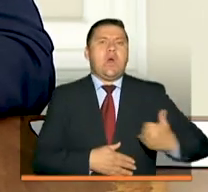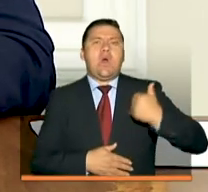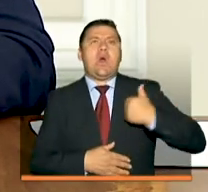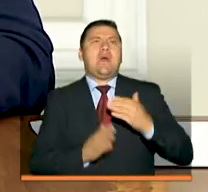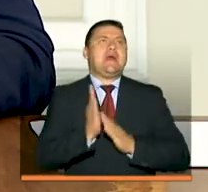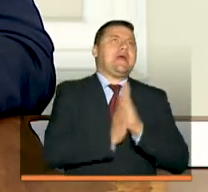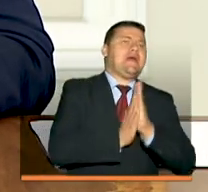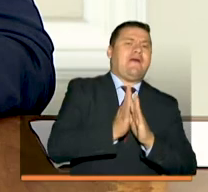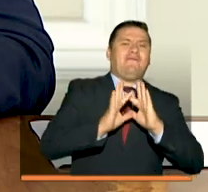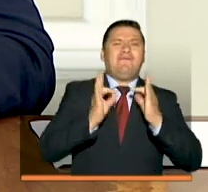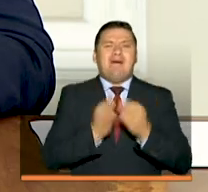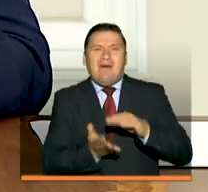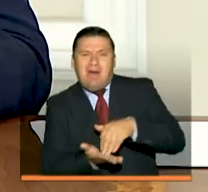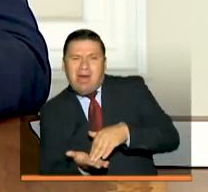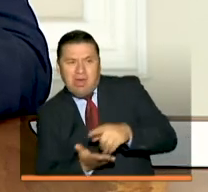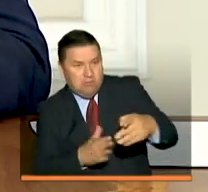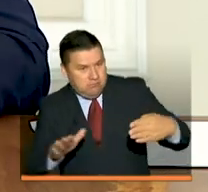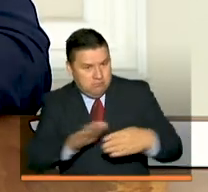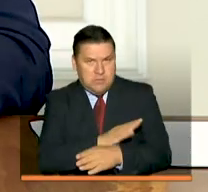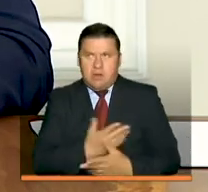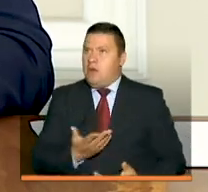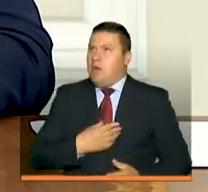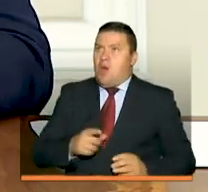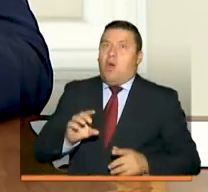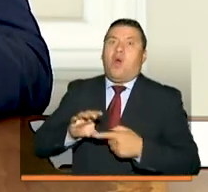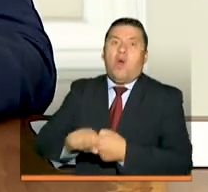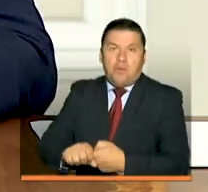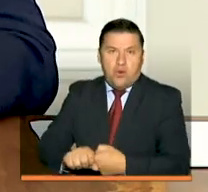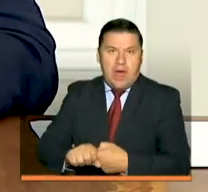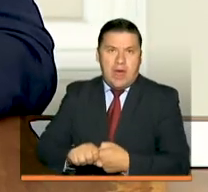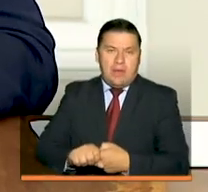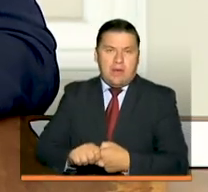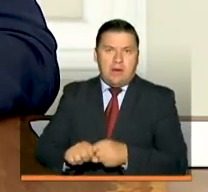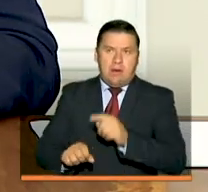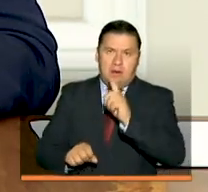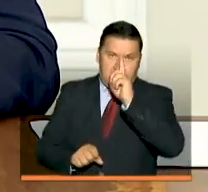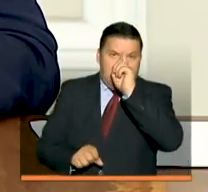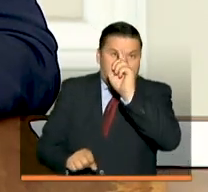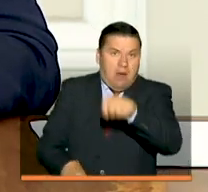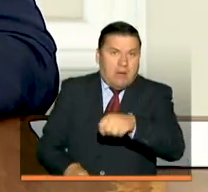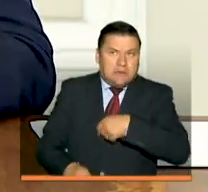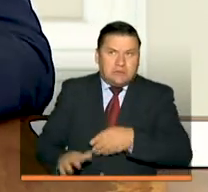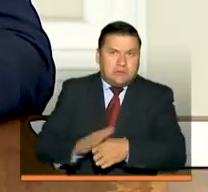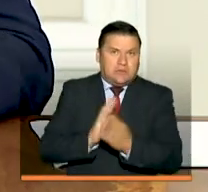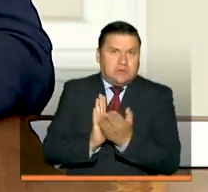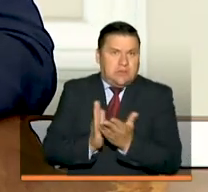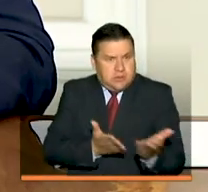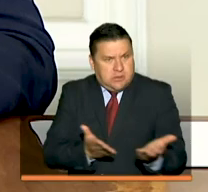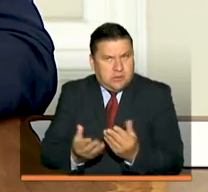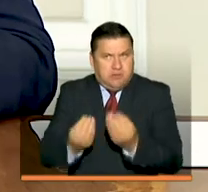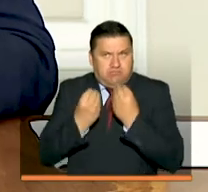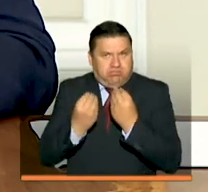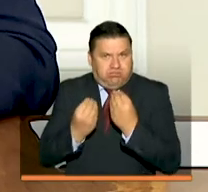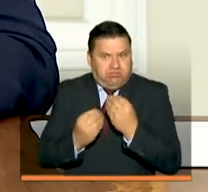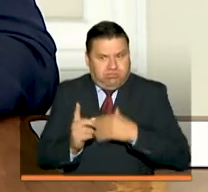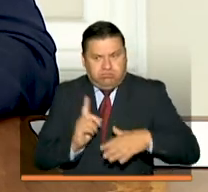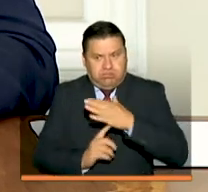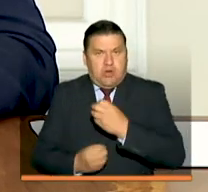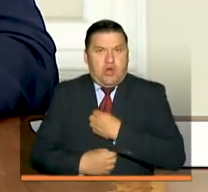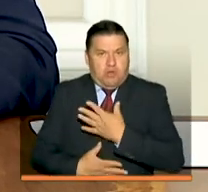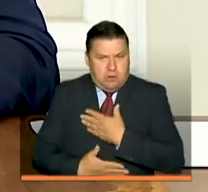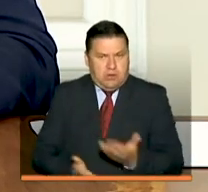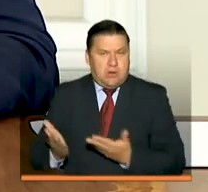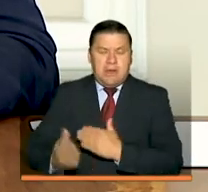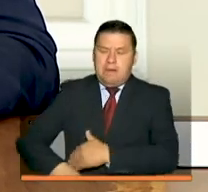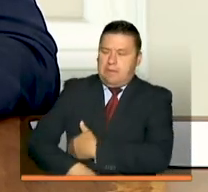jóvenes de familias vulnerables para que no pierdan su capacidad de estar estudiando para formarse en un entorno de